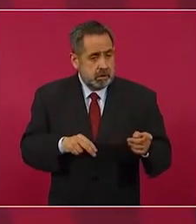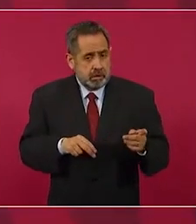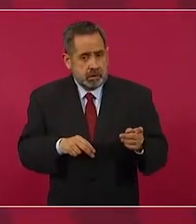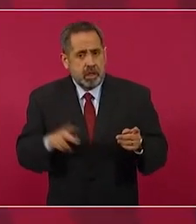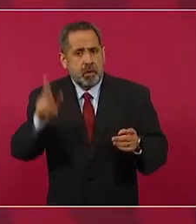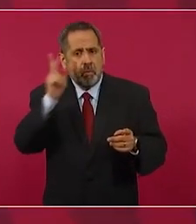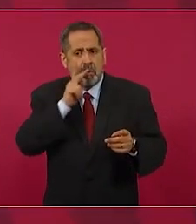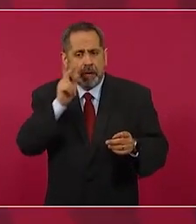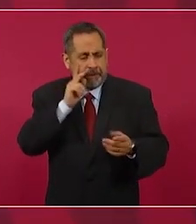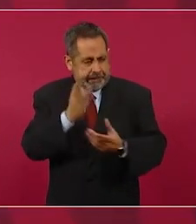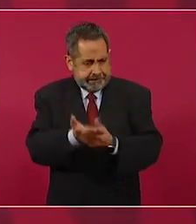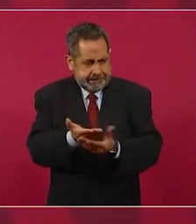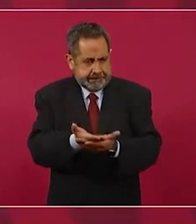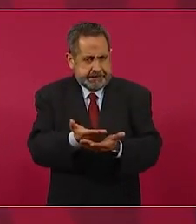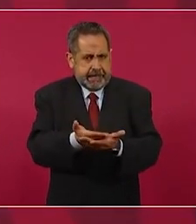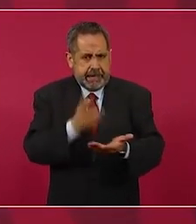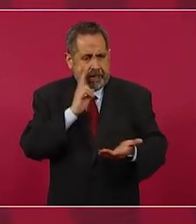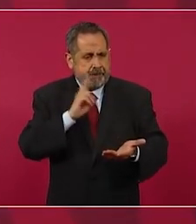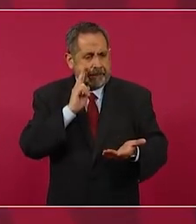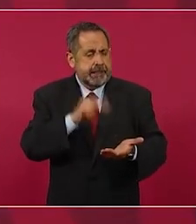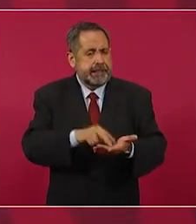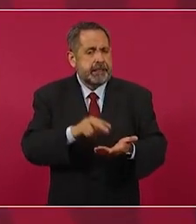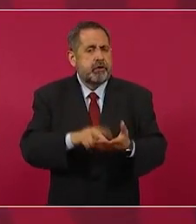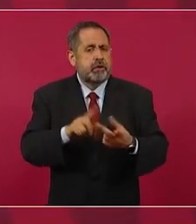las pruebas.